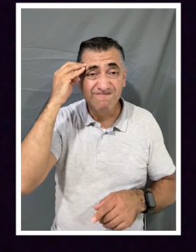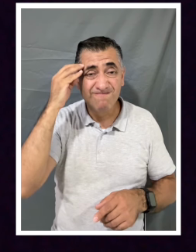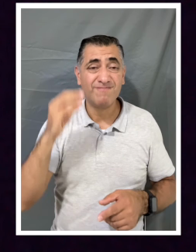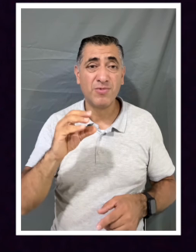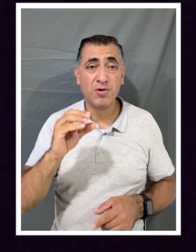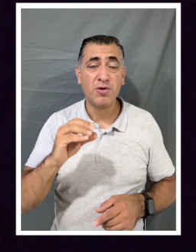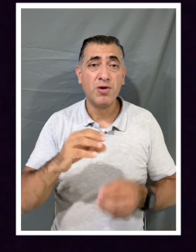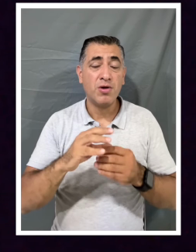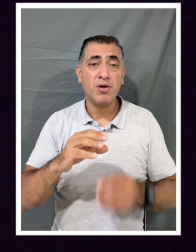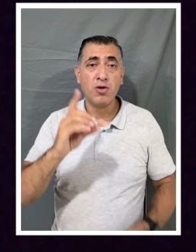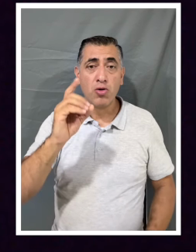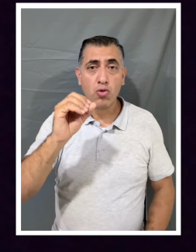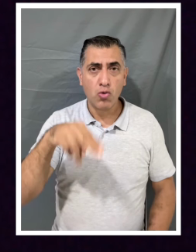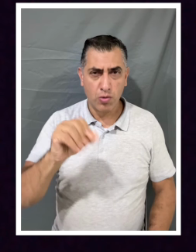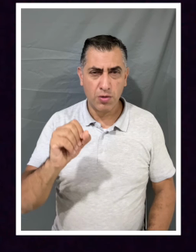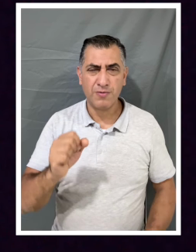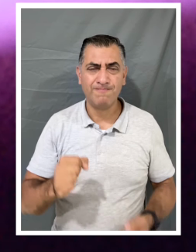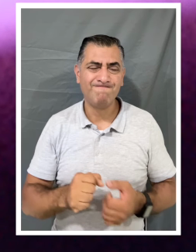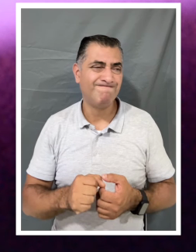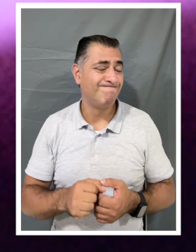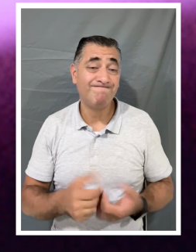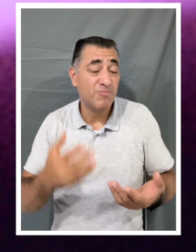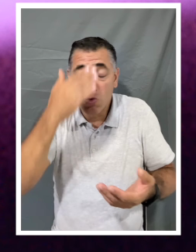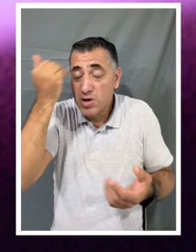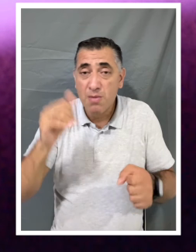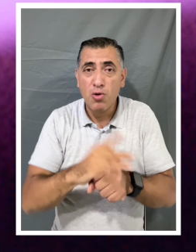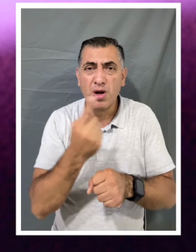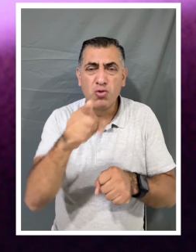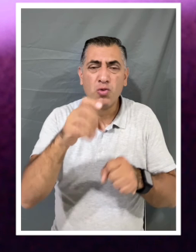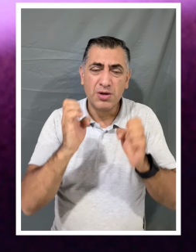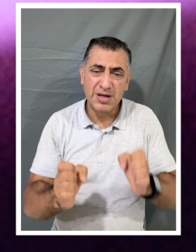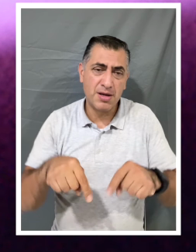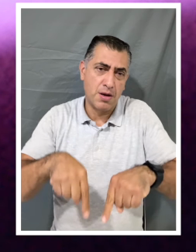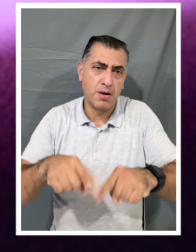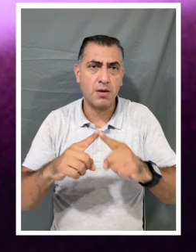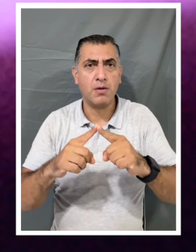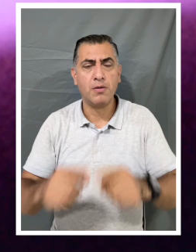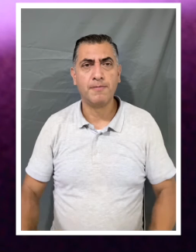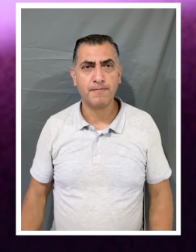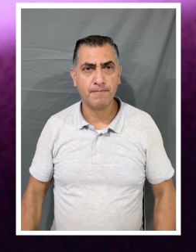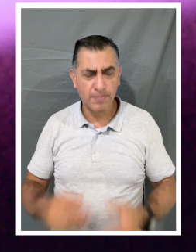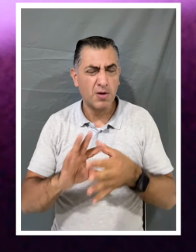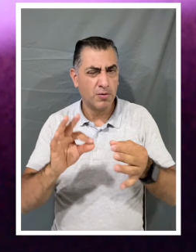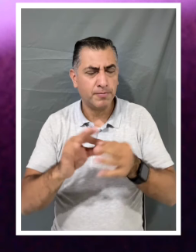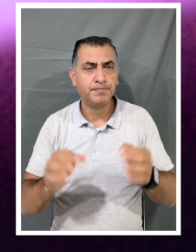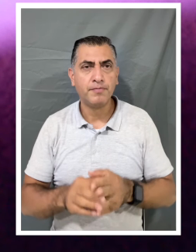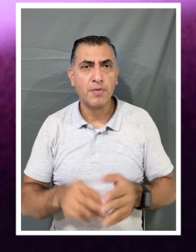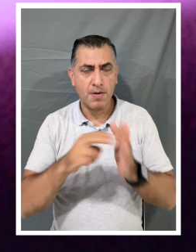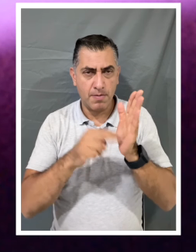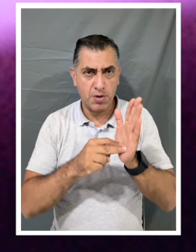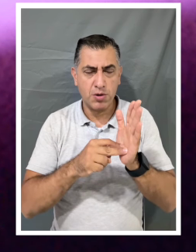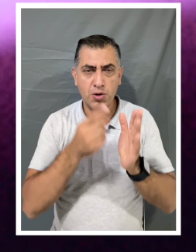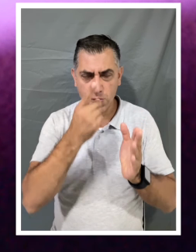iglesia y quiero hablarte un poquito de los dones espirituales eh Pero antes quiero hacer un repaso fíjate el